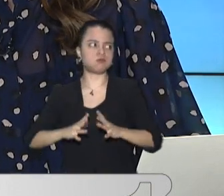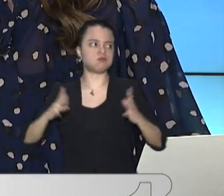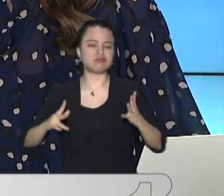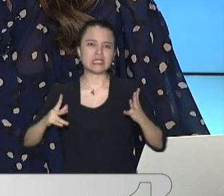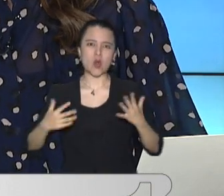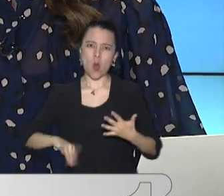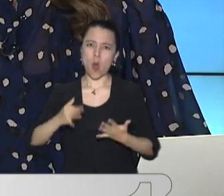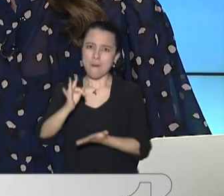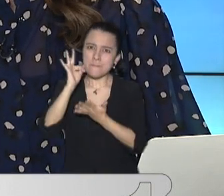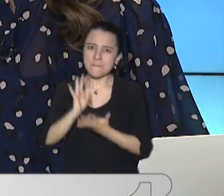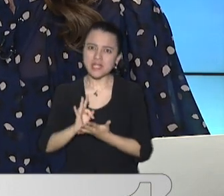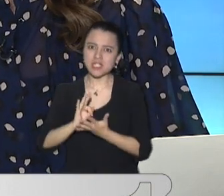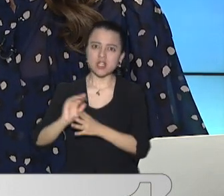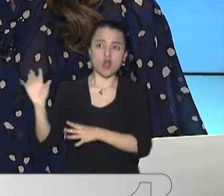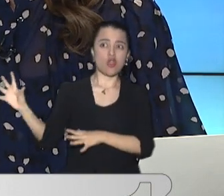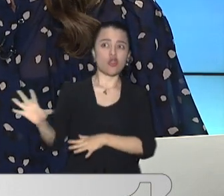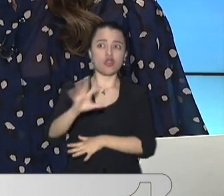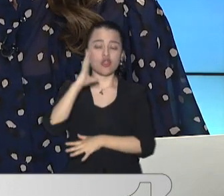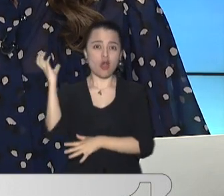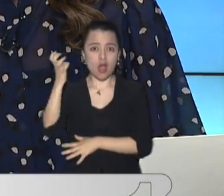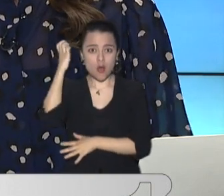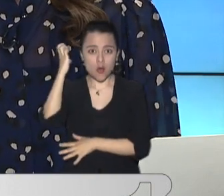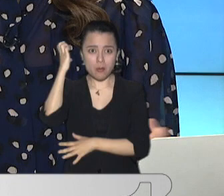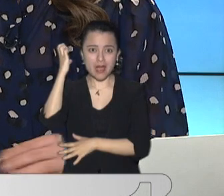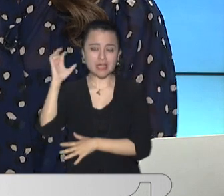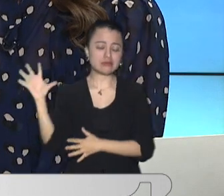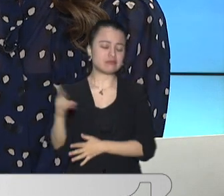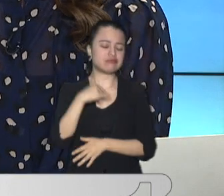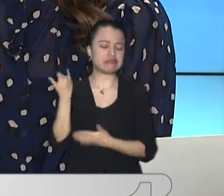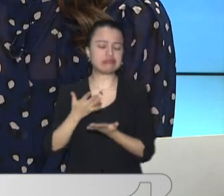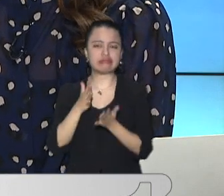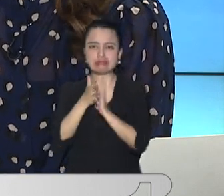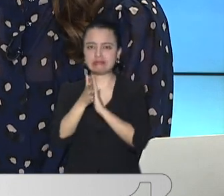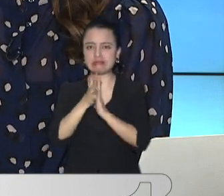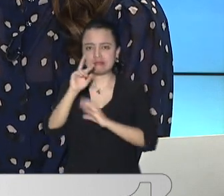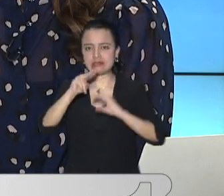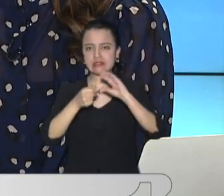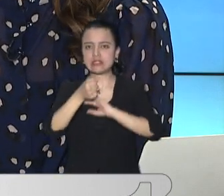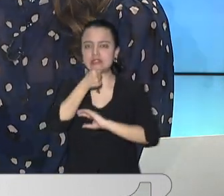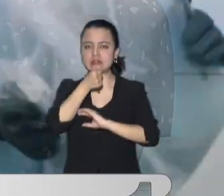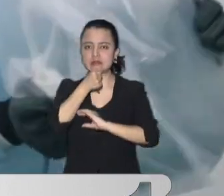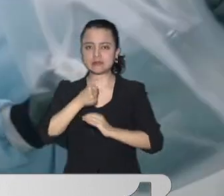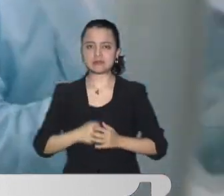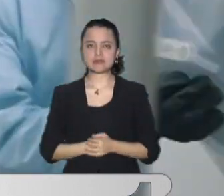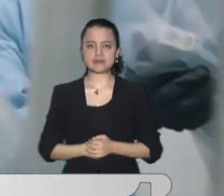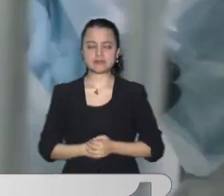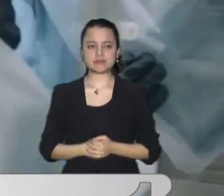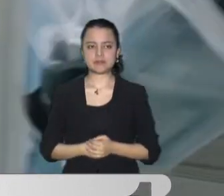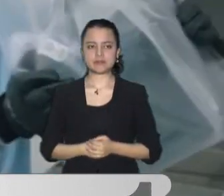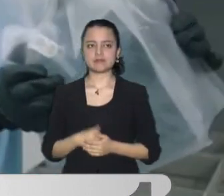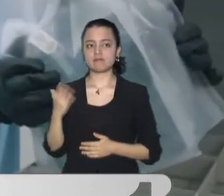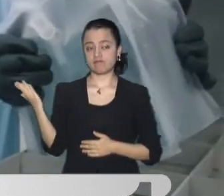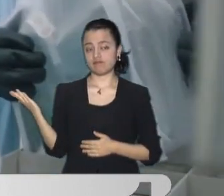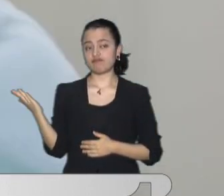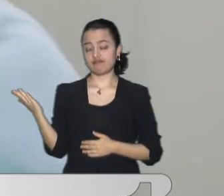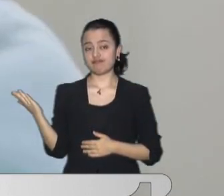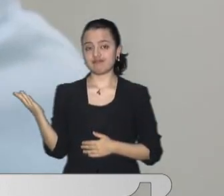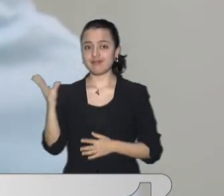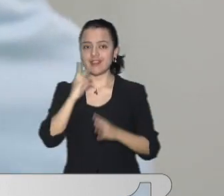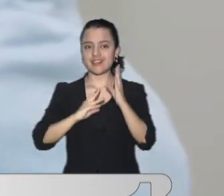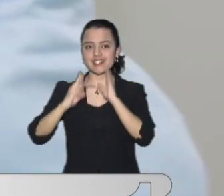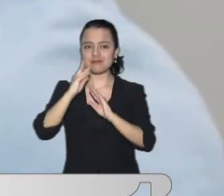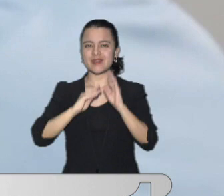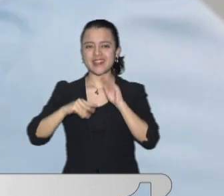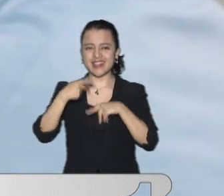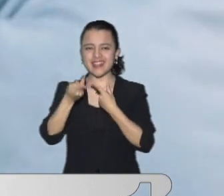cargamento de cocaína en toda Europa. Las noticias del mundo en Noticentro 1 CMI. Los expertos de la Administración